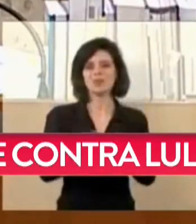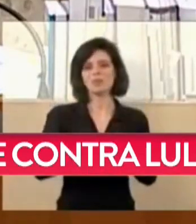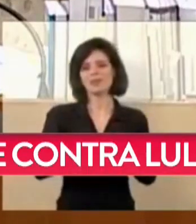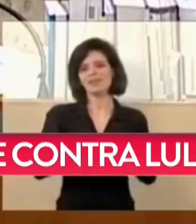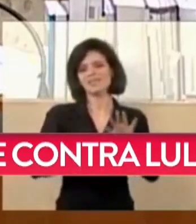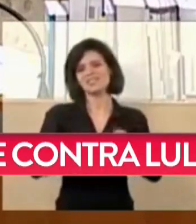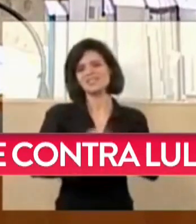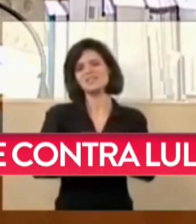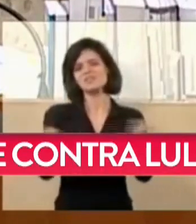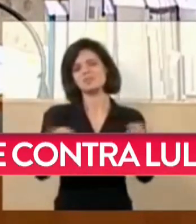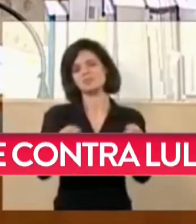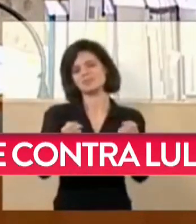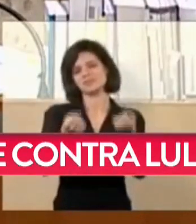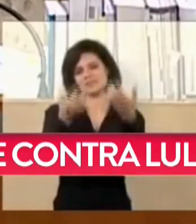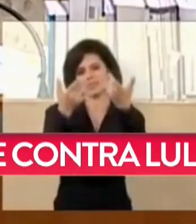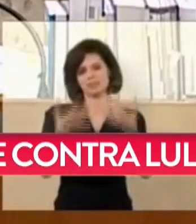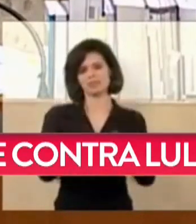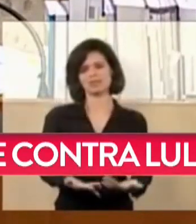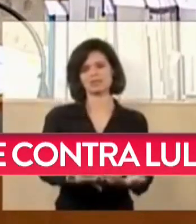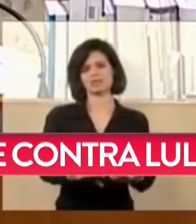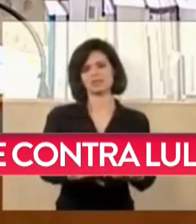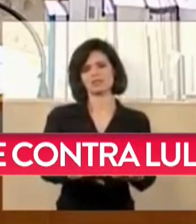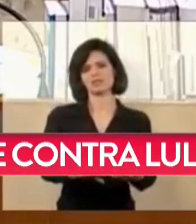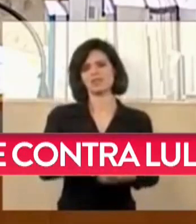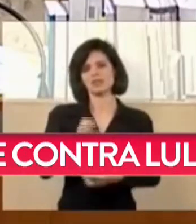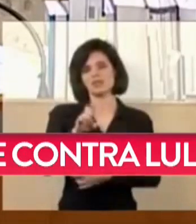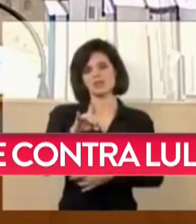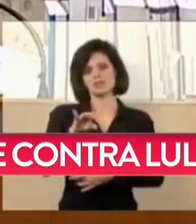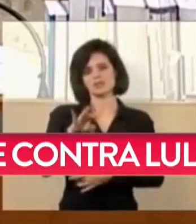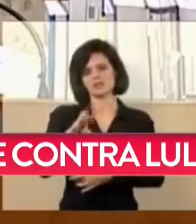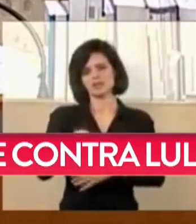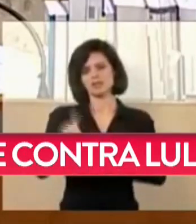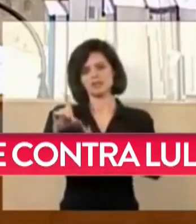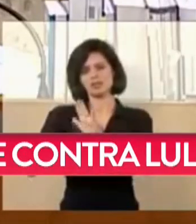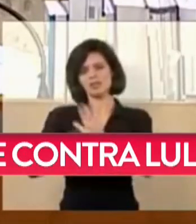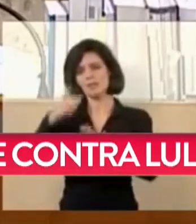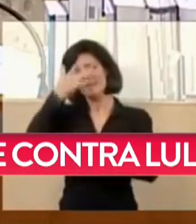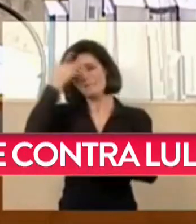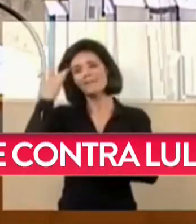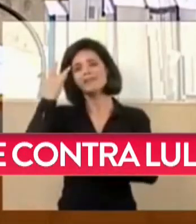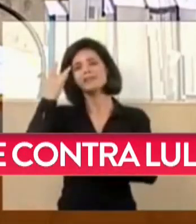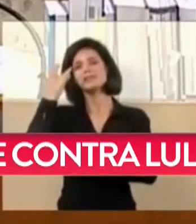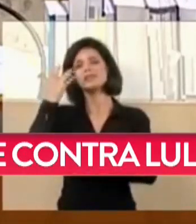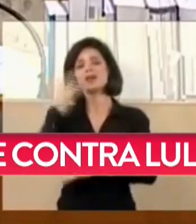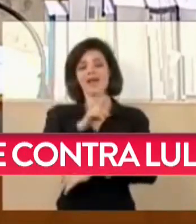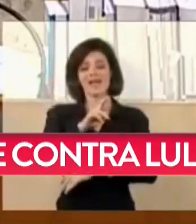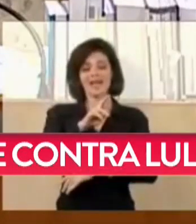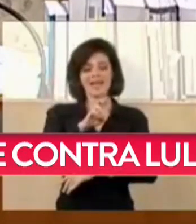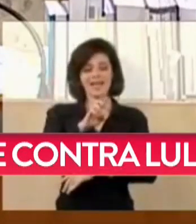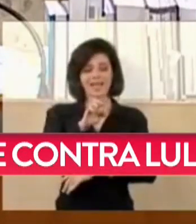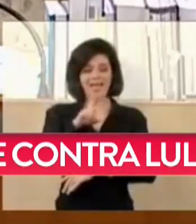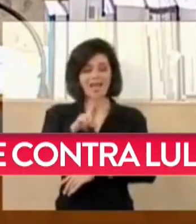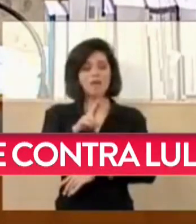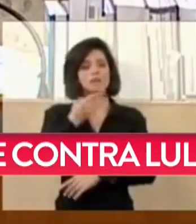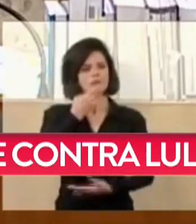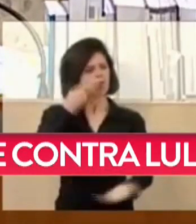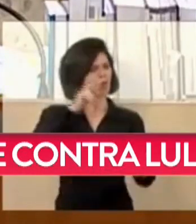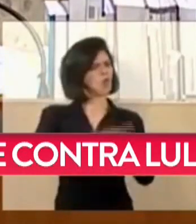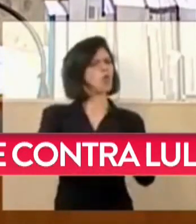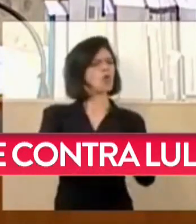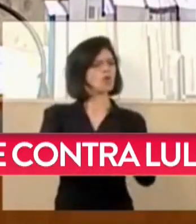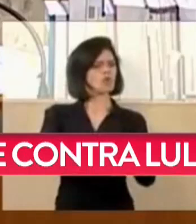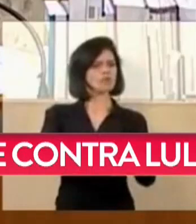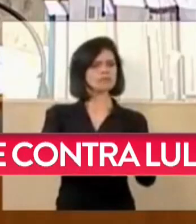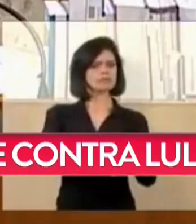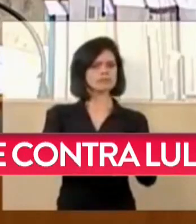un estado de derecho en que alguien a veces el consenso continúa sentir ningún